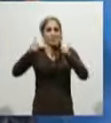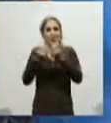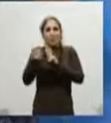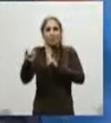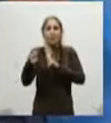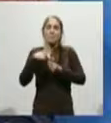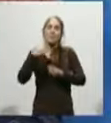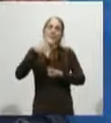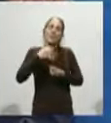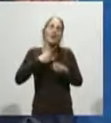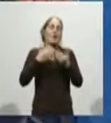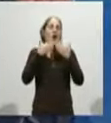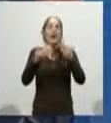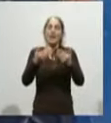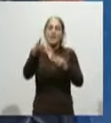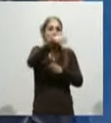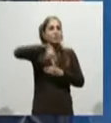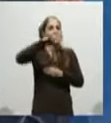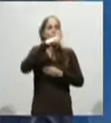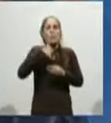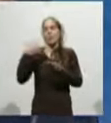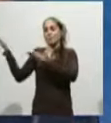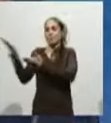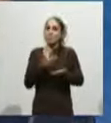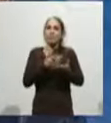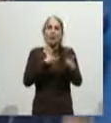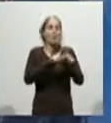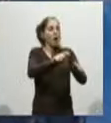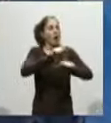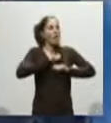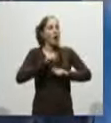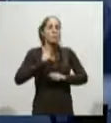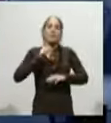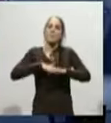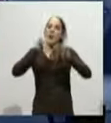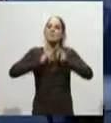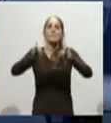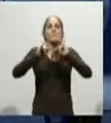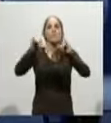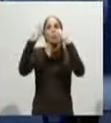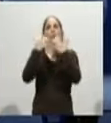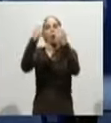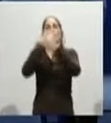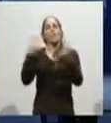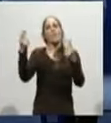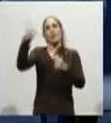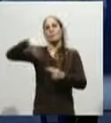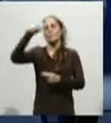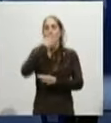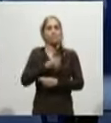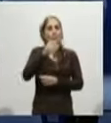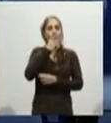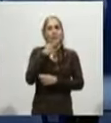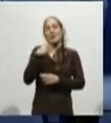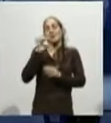dar a todos por haberme traído y por permitirme disfrutar de un público tan maravilloso como este. Muchas gracias. En Canarias somos así, nos encanta que